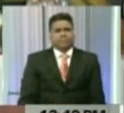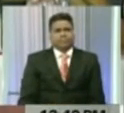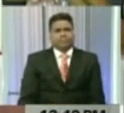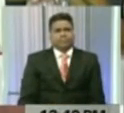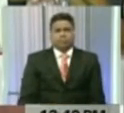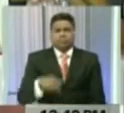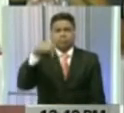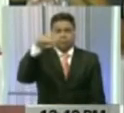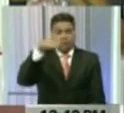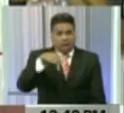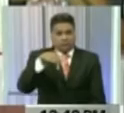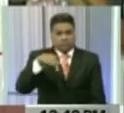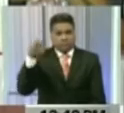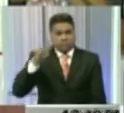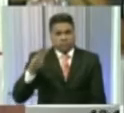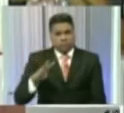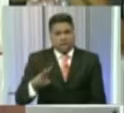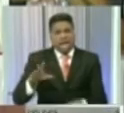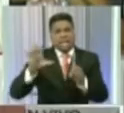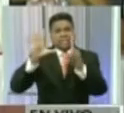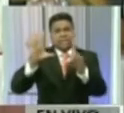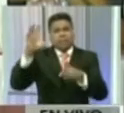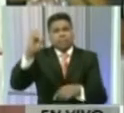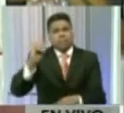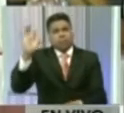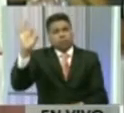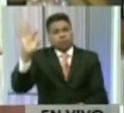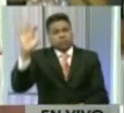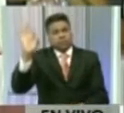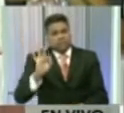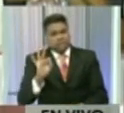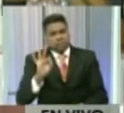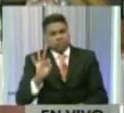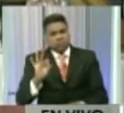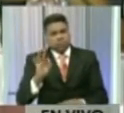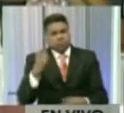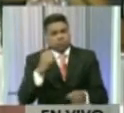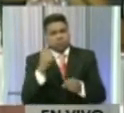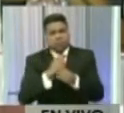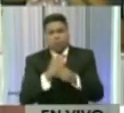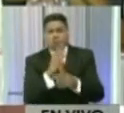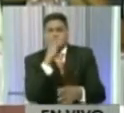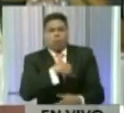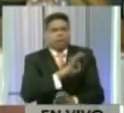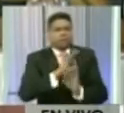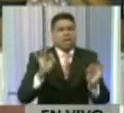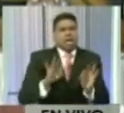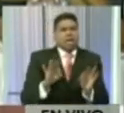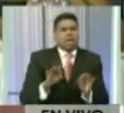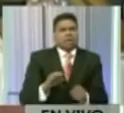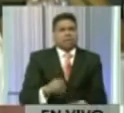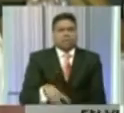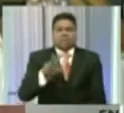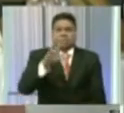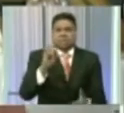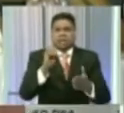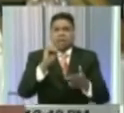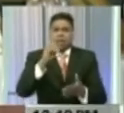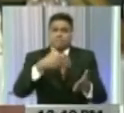Este es un país que tiene 6% de desempleo, pero que tiene 10 millones de estudiantes en las aulas de 30 millones de